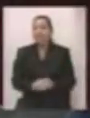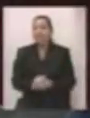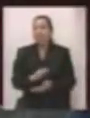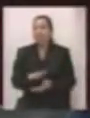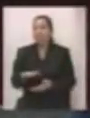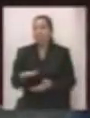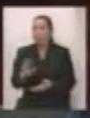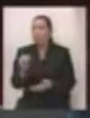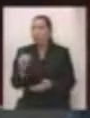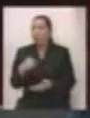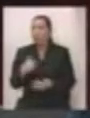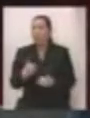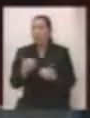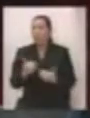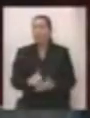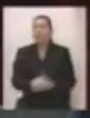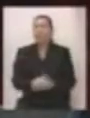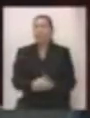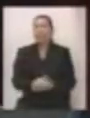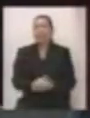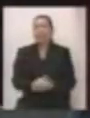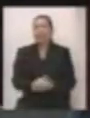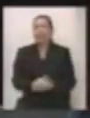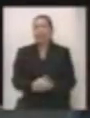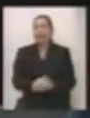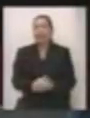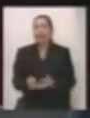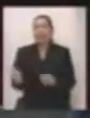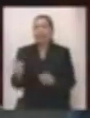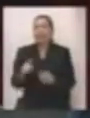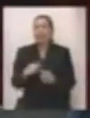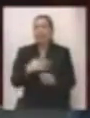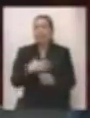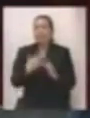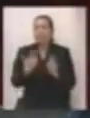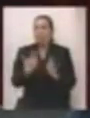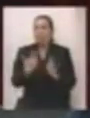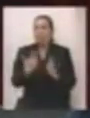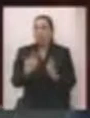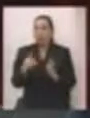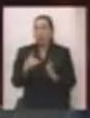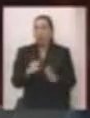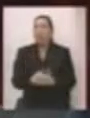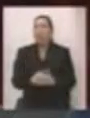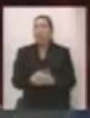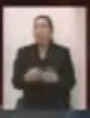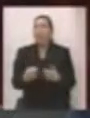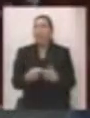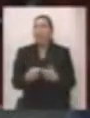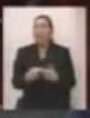los niños y niñas en edad potestad preescolar hasta los 8 años son usuarios activos de la